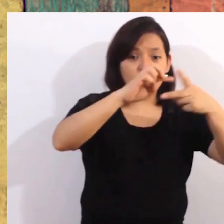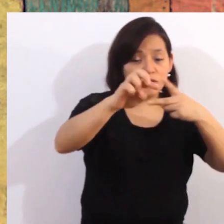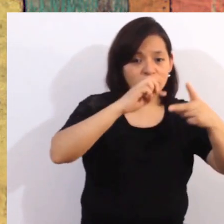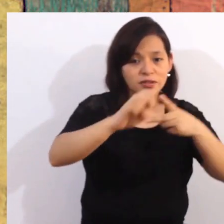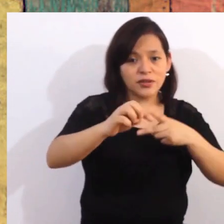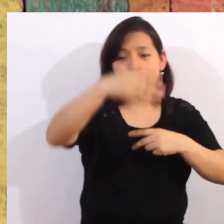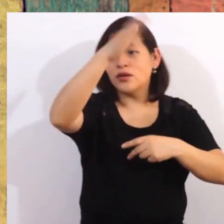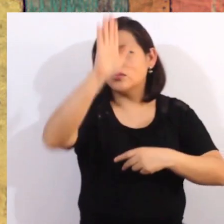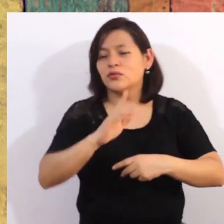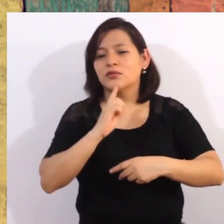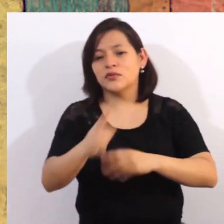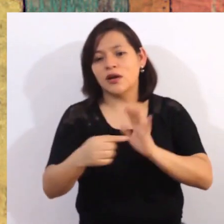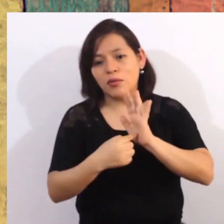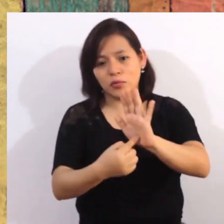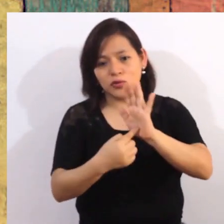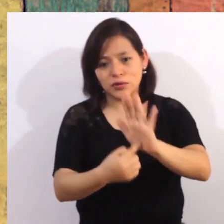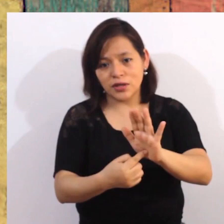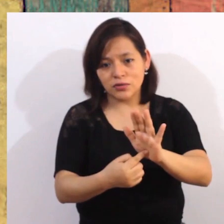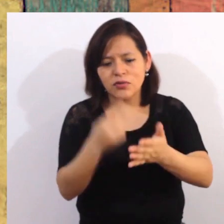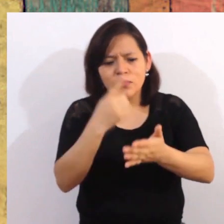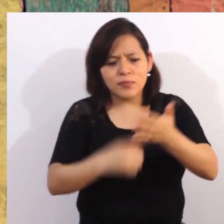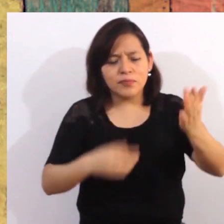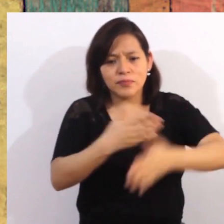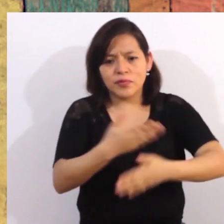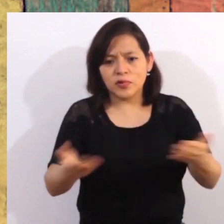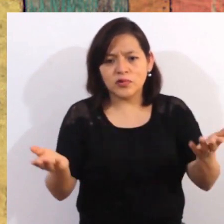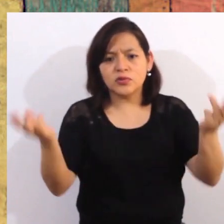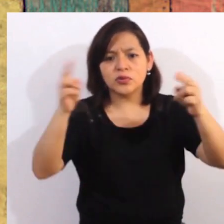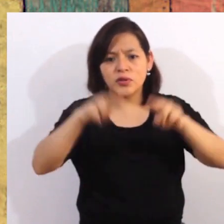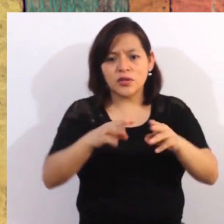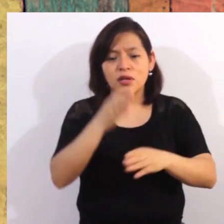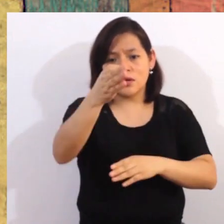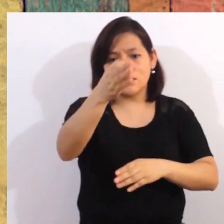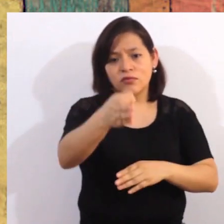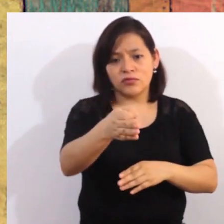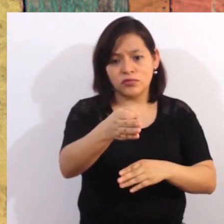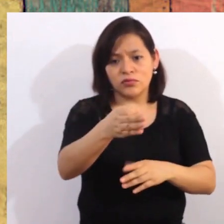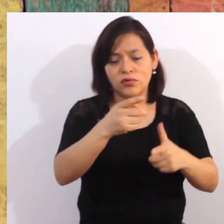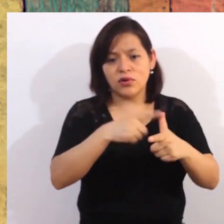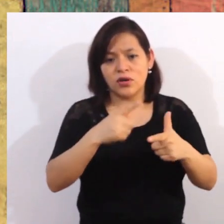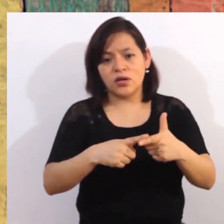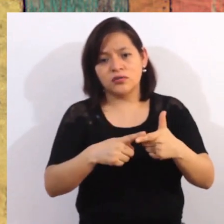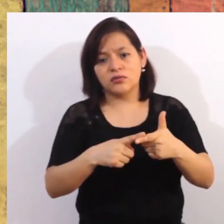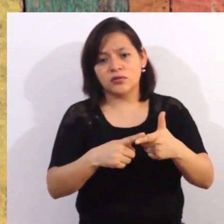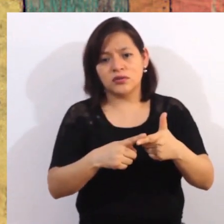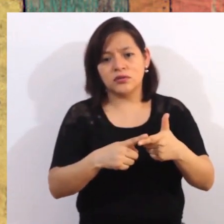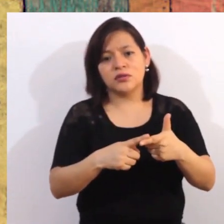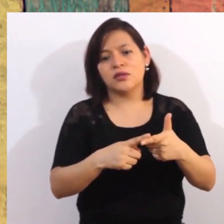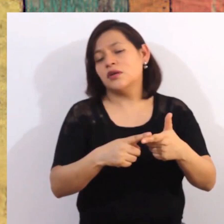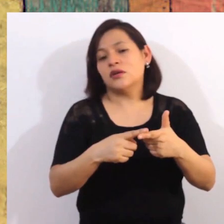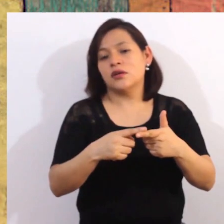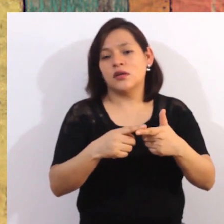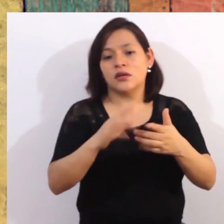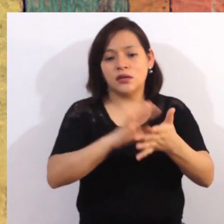contra Grecia. Definitivamente él reunió un enorme ejército y dirigió contra los griegos una